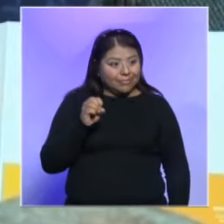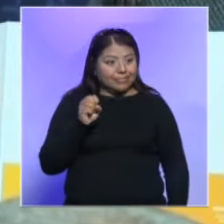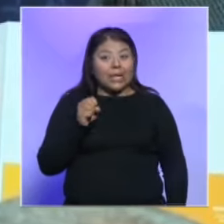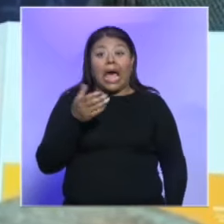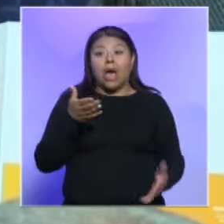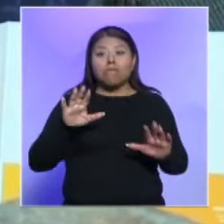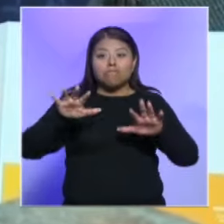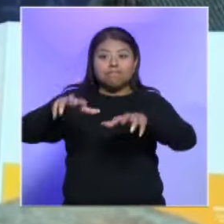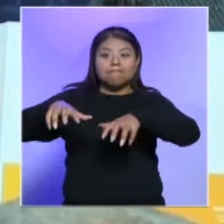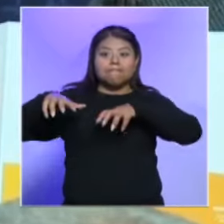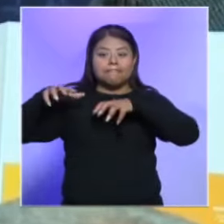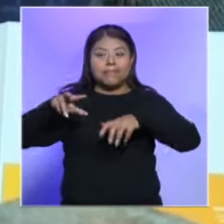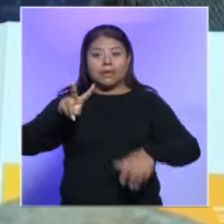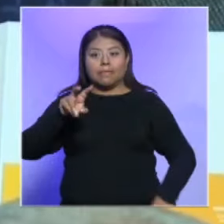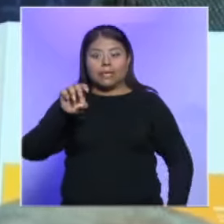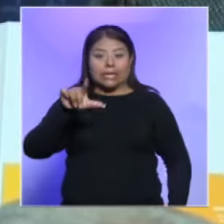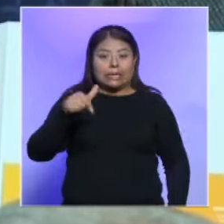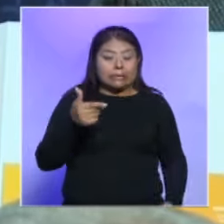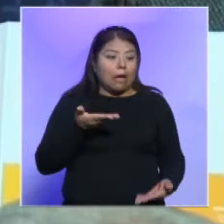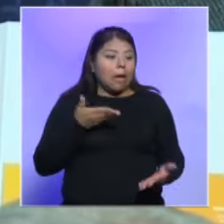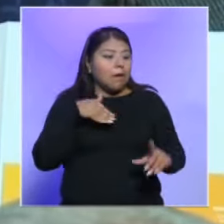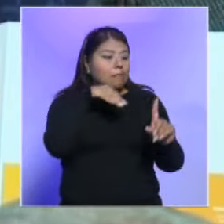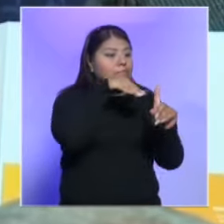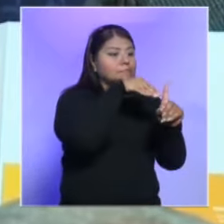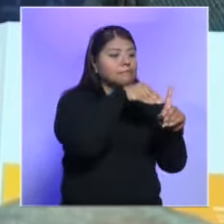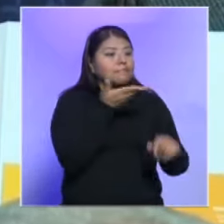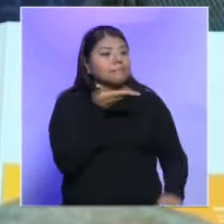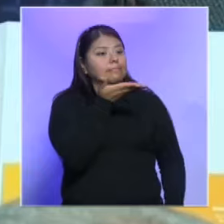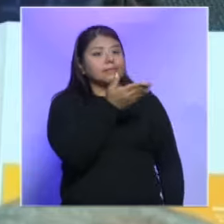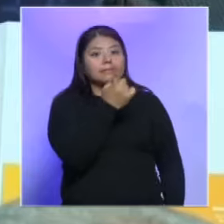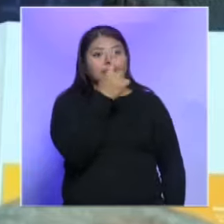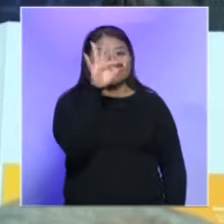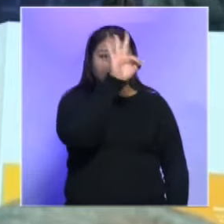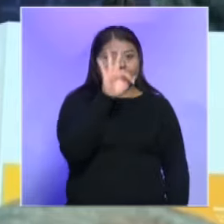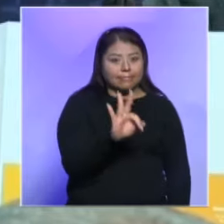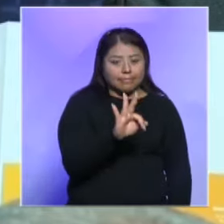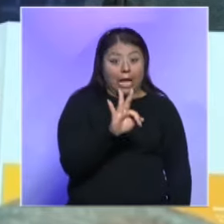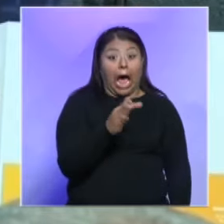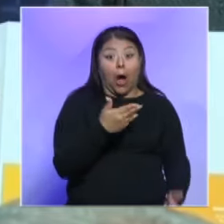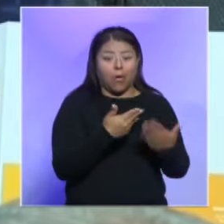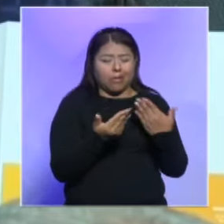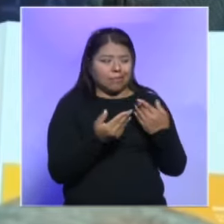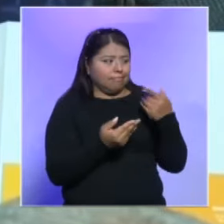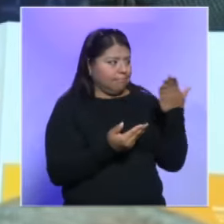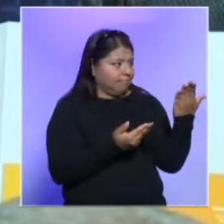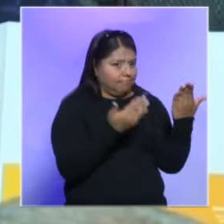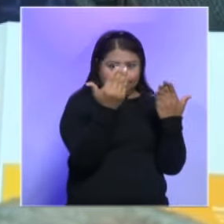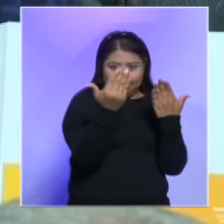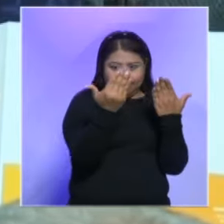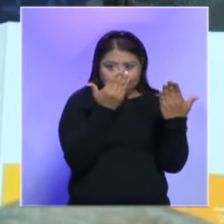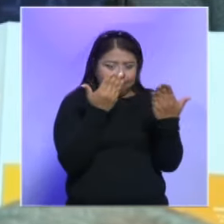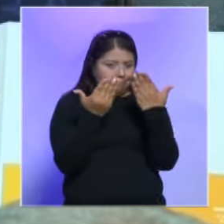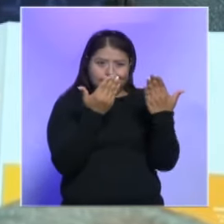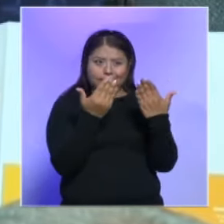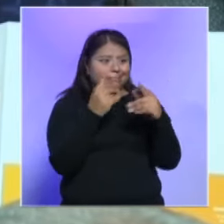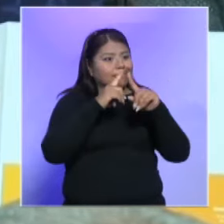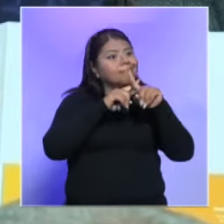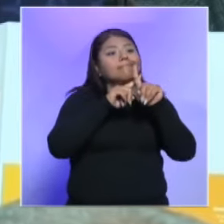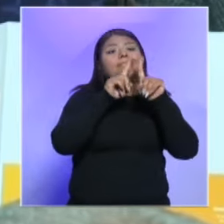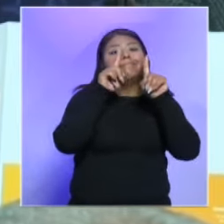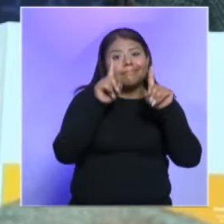un 1%, como estos estándares están completamente fuera de lo que se debería establecer o buscar